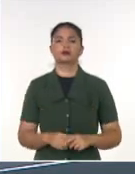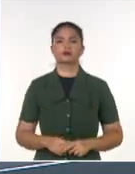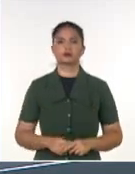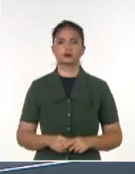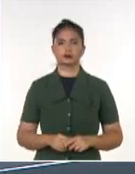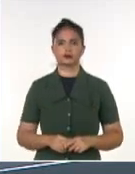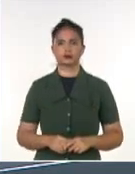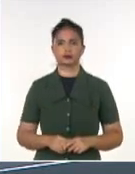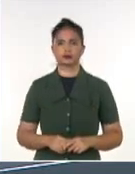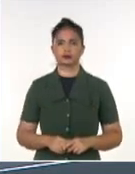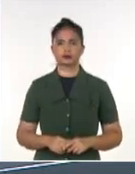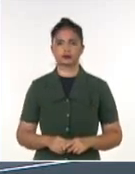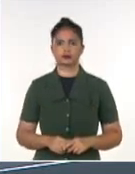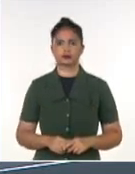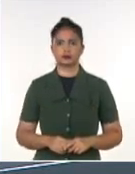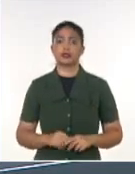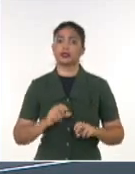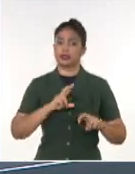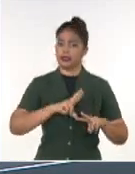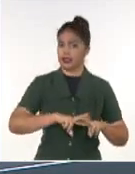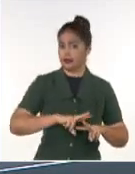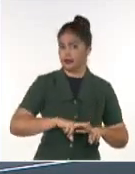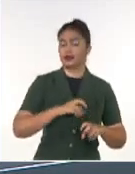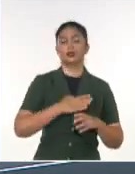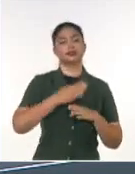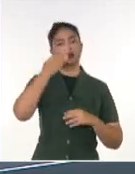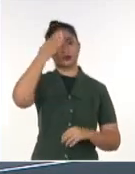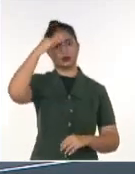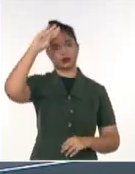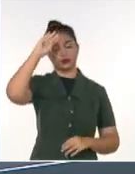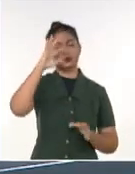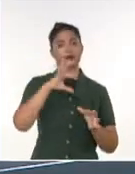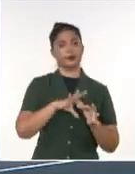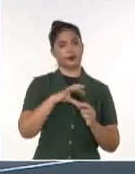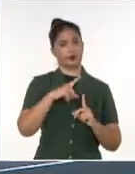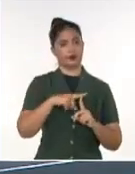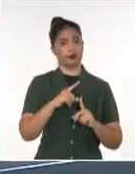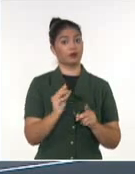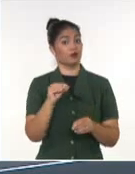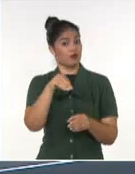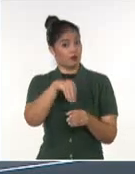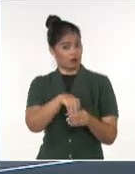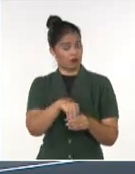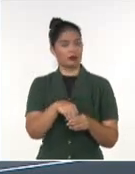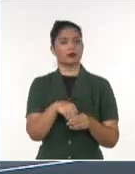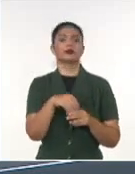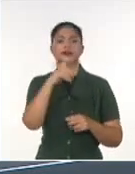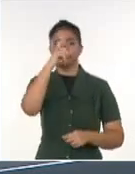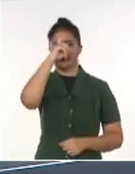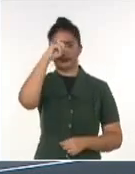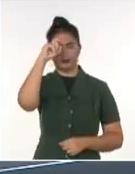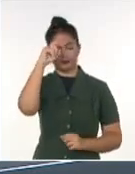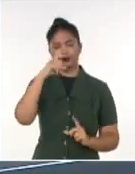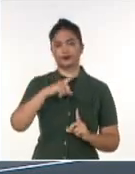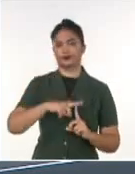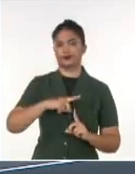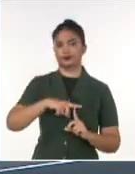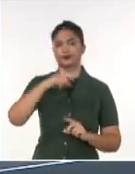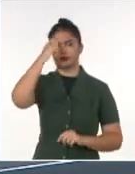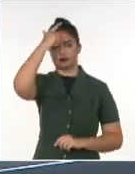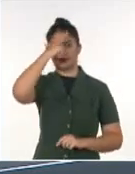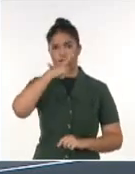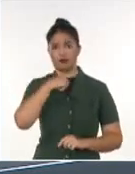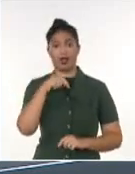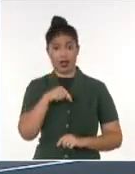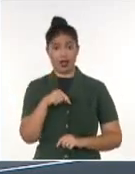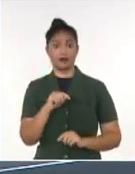nos referimos, además de La Habana y de Santiago de Cuba, a la provincia de Santi Espíritu, Las Tunas y Ciego de Ávila. En estos territorios se concentran hoy los